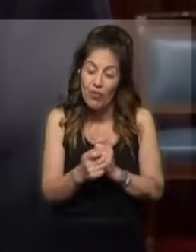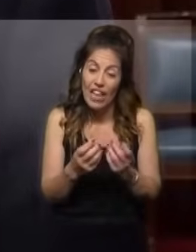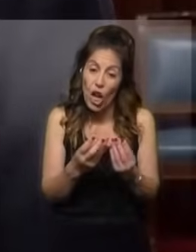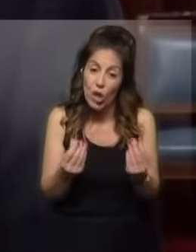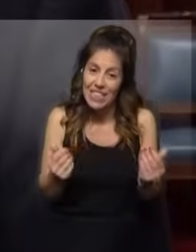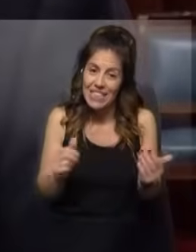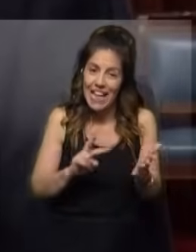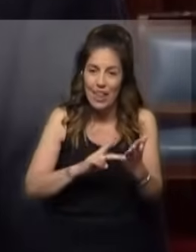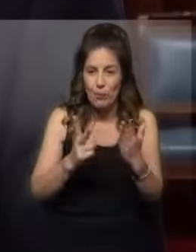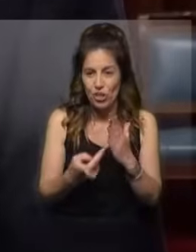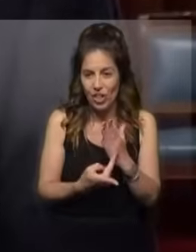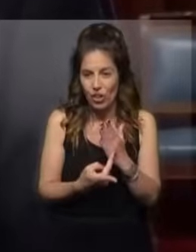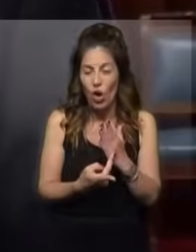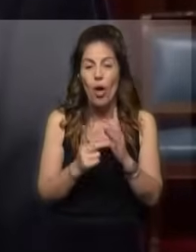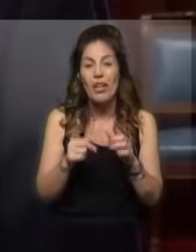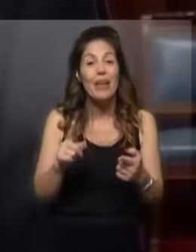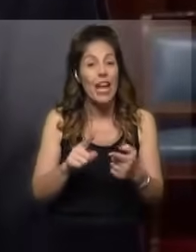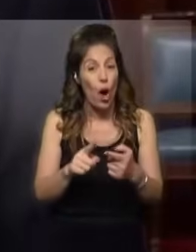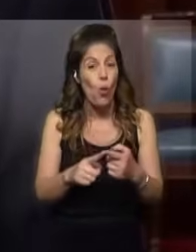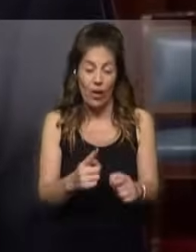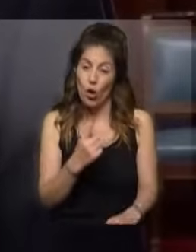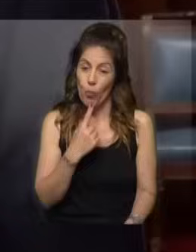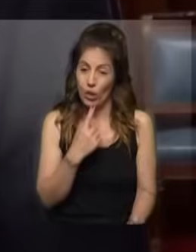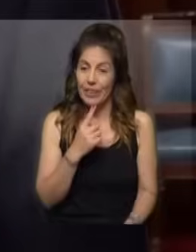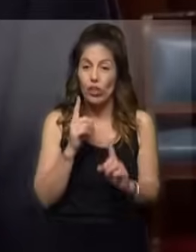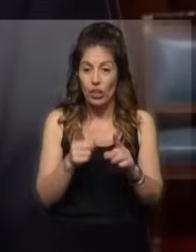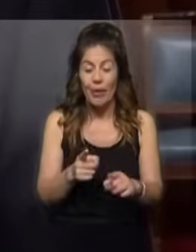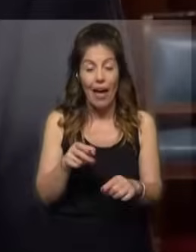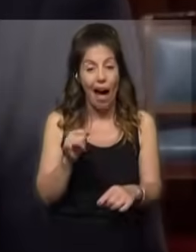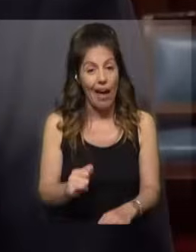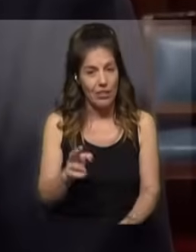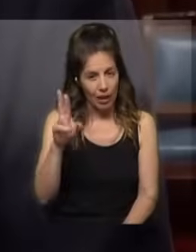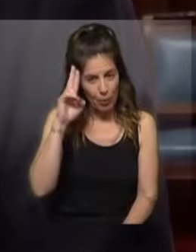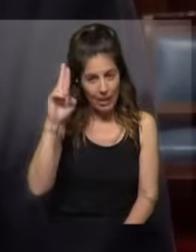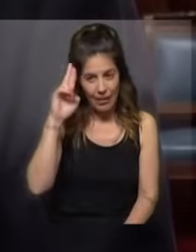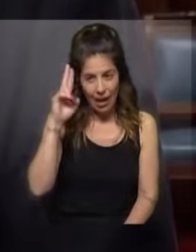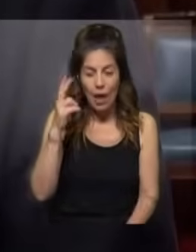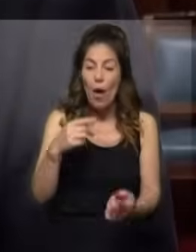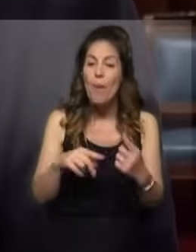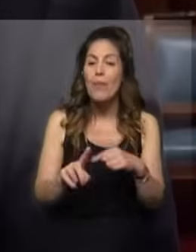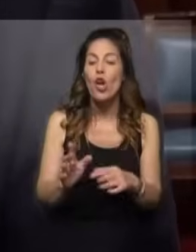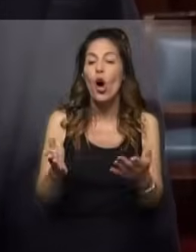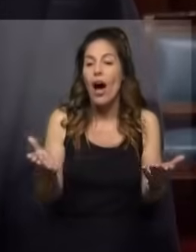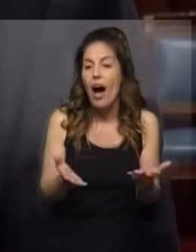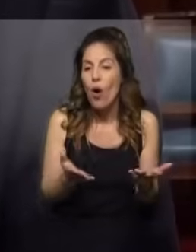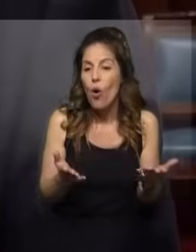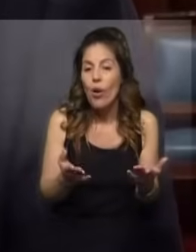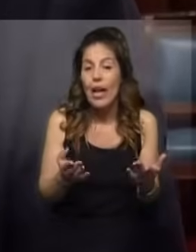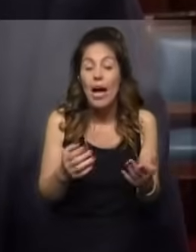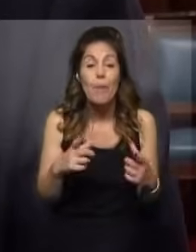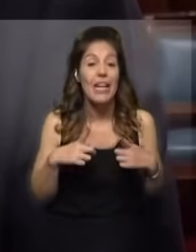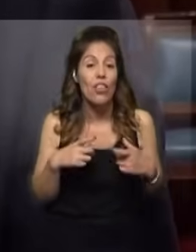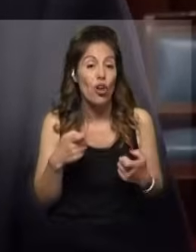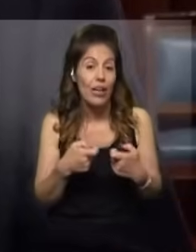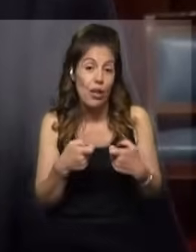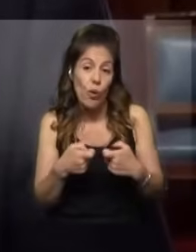proyecto porque aparte había acuerdos políticos desde nuestro punto de vista hay que respetar pero estamos ahora a lo que la coalición resuelva